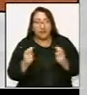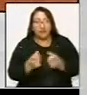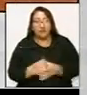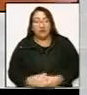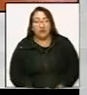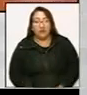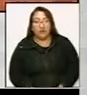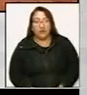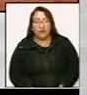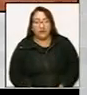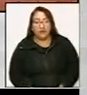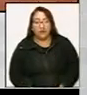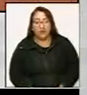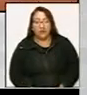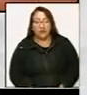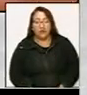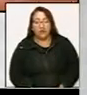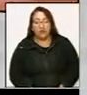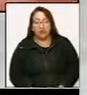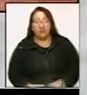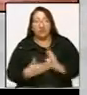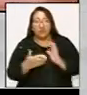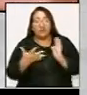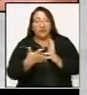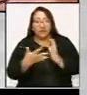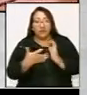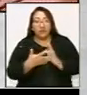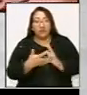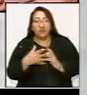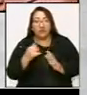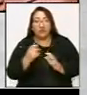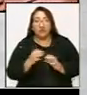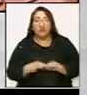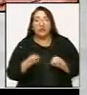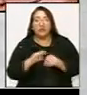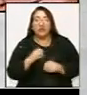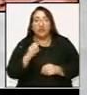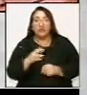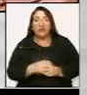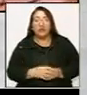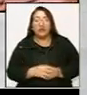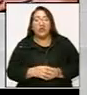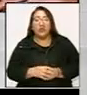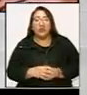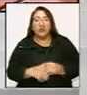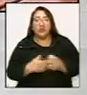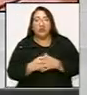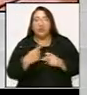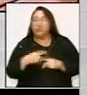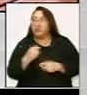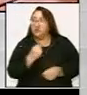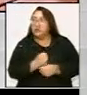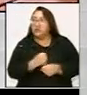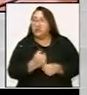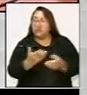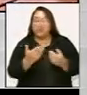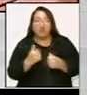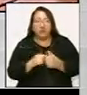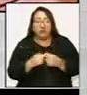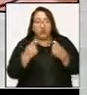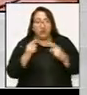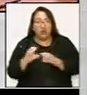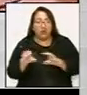comisión para presentar su testimonio y pues dijo que de las diversas acciones y